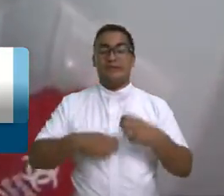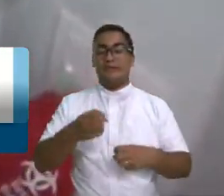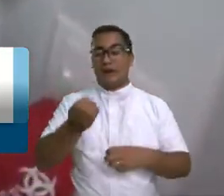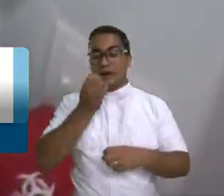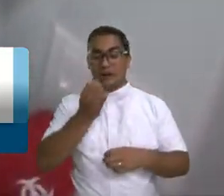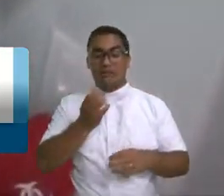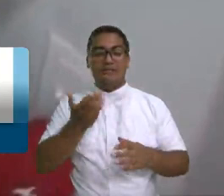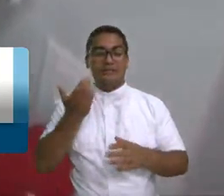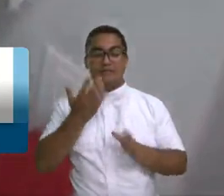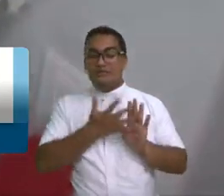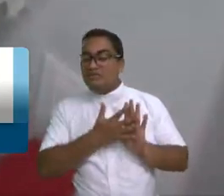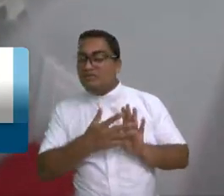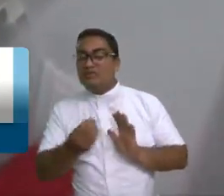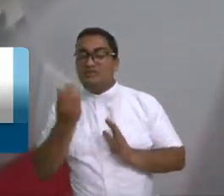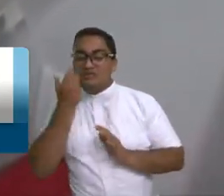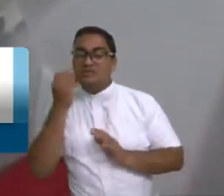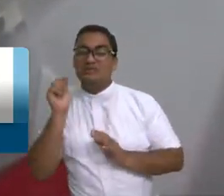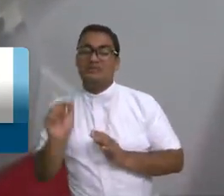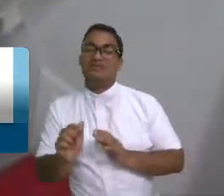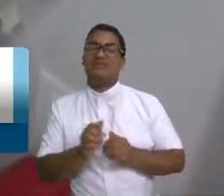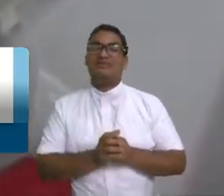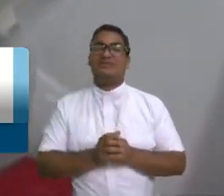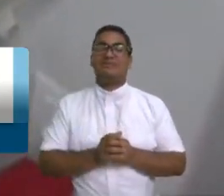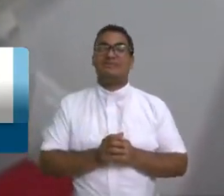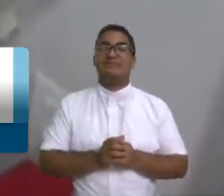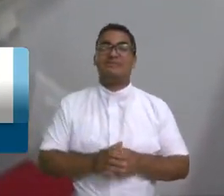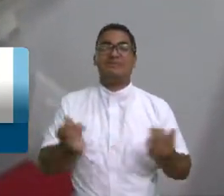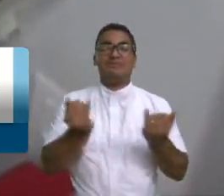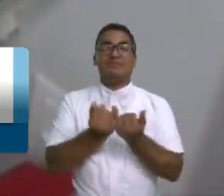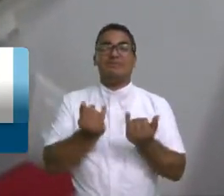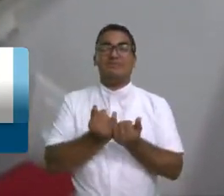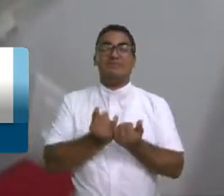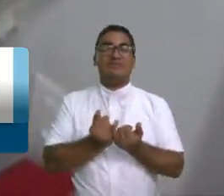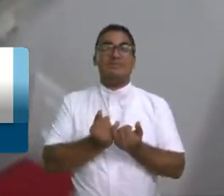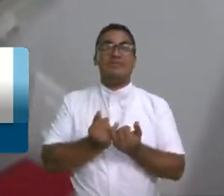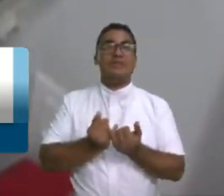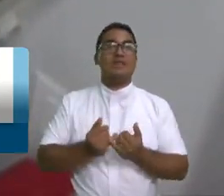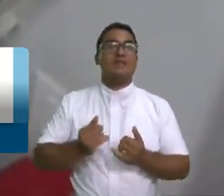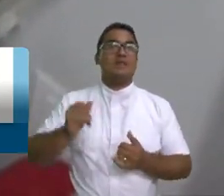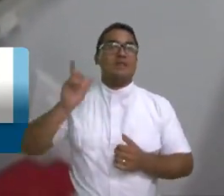alimentos, ¿verdad? Igual, si nosotros vamos al servicio higiénico,